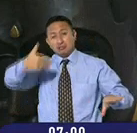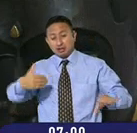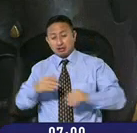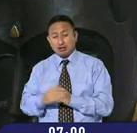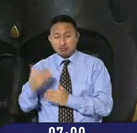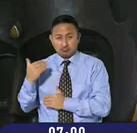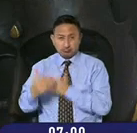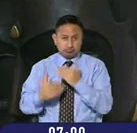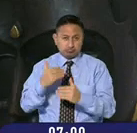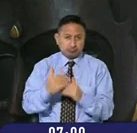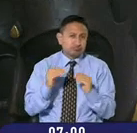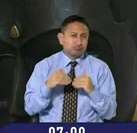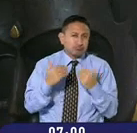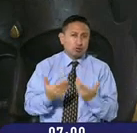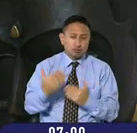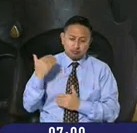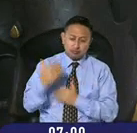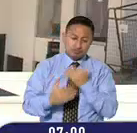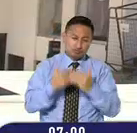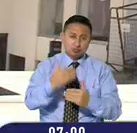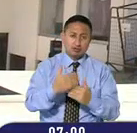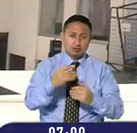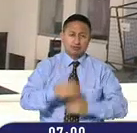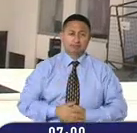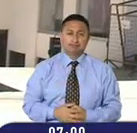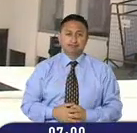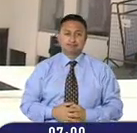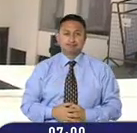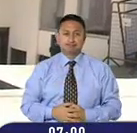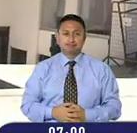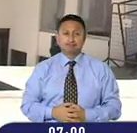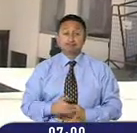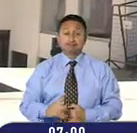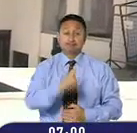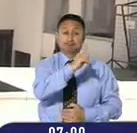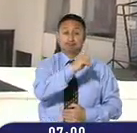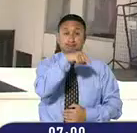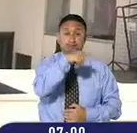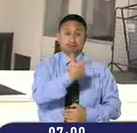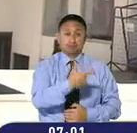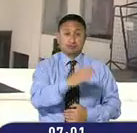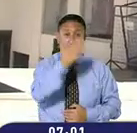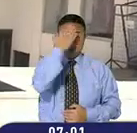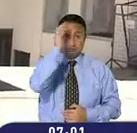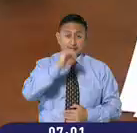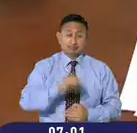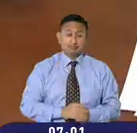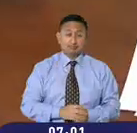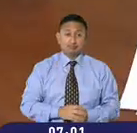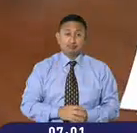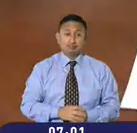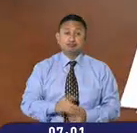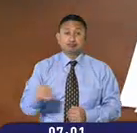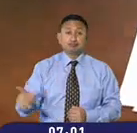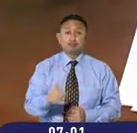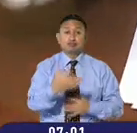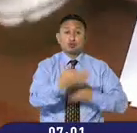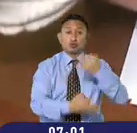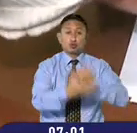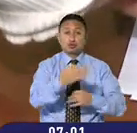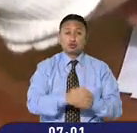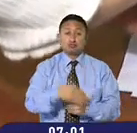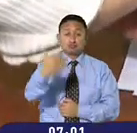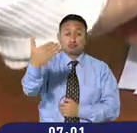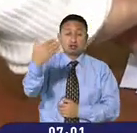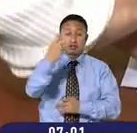presentan las circunstancias en el tiempo. En la Corte Provincial se conocen los fueros de corte cuando son llamados a juicio